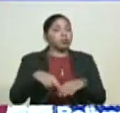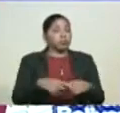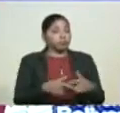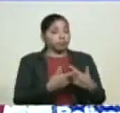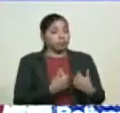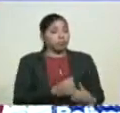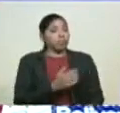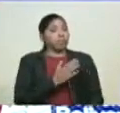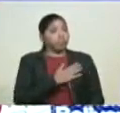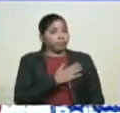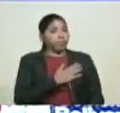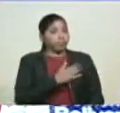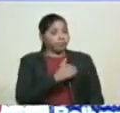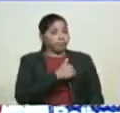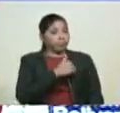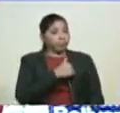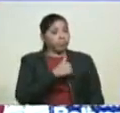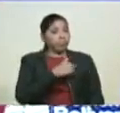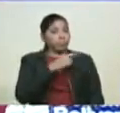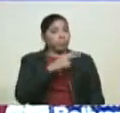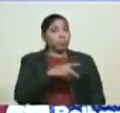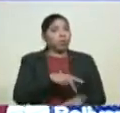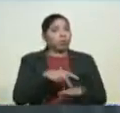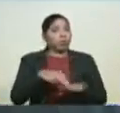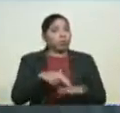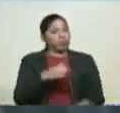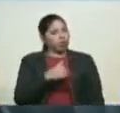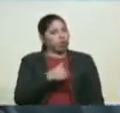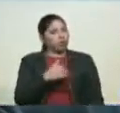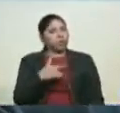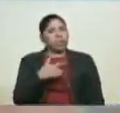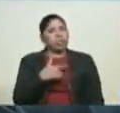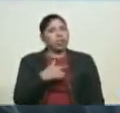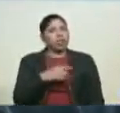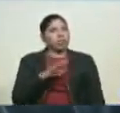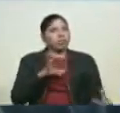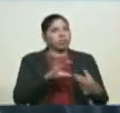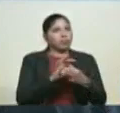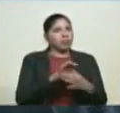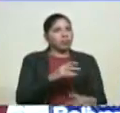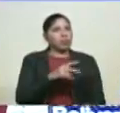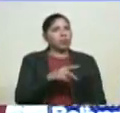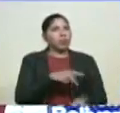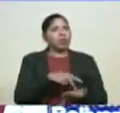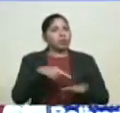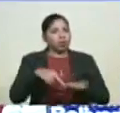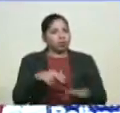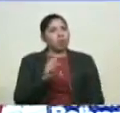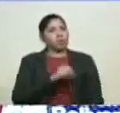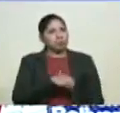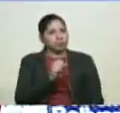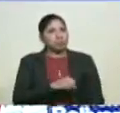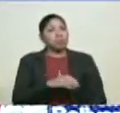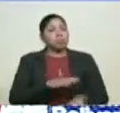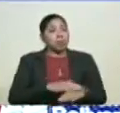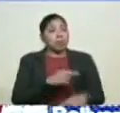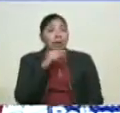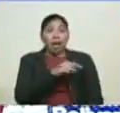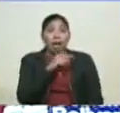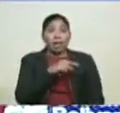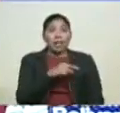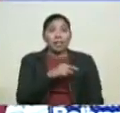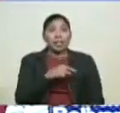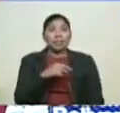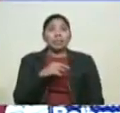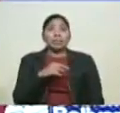¿viste? Yo me siento puertorriqueño. Me siento puertorriqueño. Porque la causa de Puerto Rico quedó pendiente